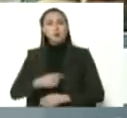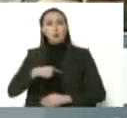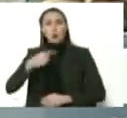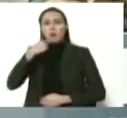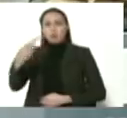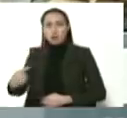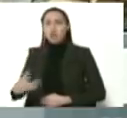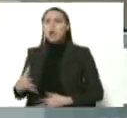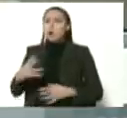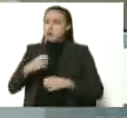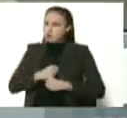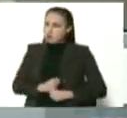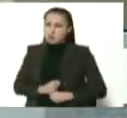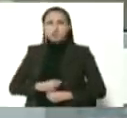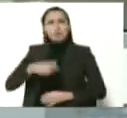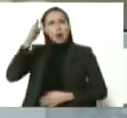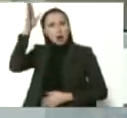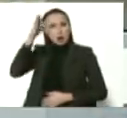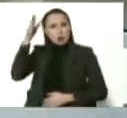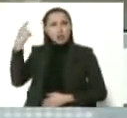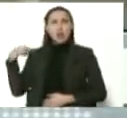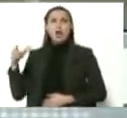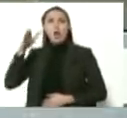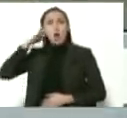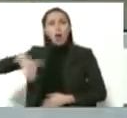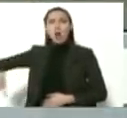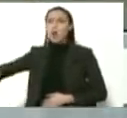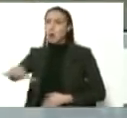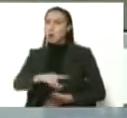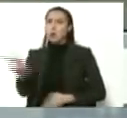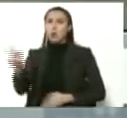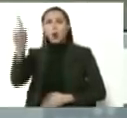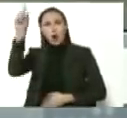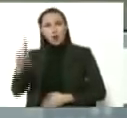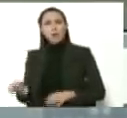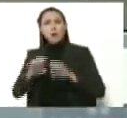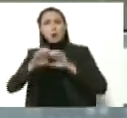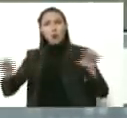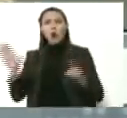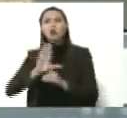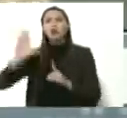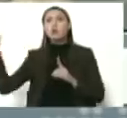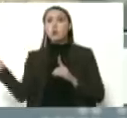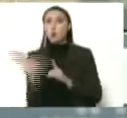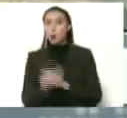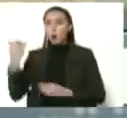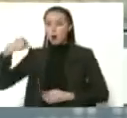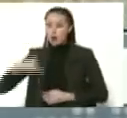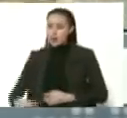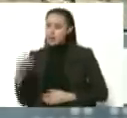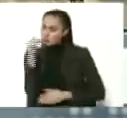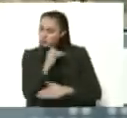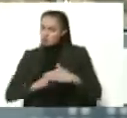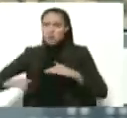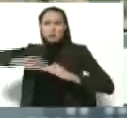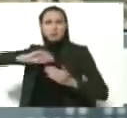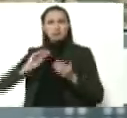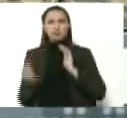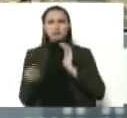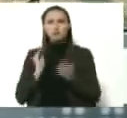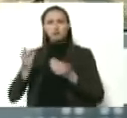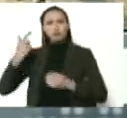en la conciencia del pueblo de Venezuela. Confío en la educación, la cultura, el alto nivel ético del pueblo de